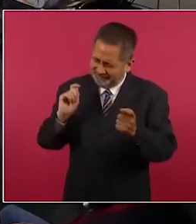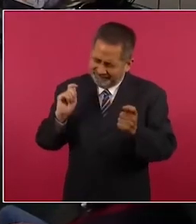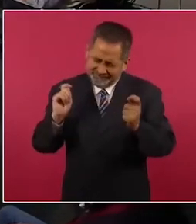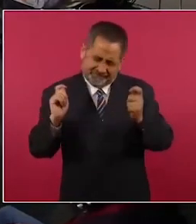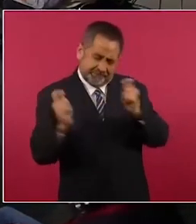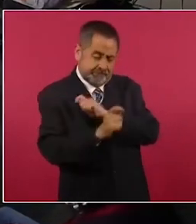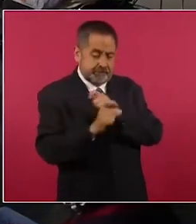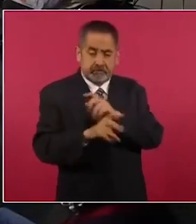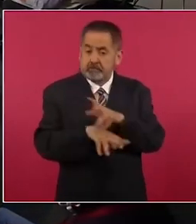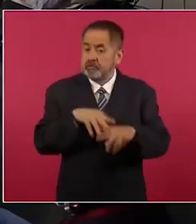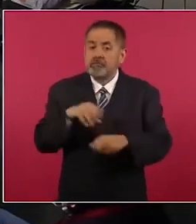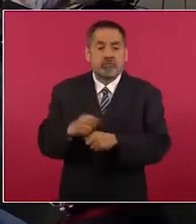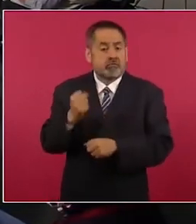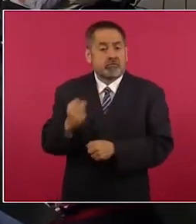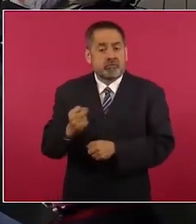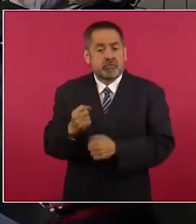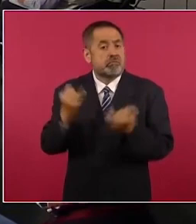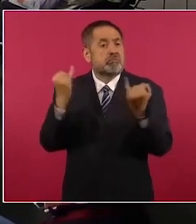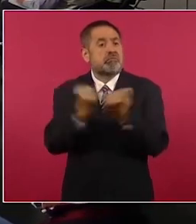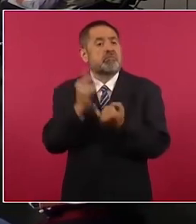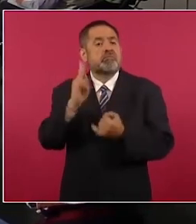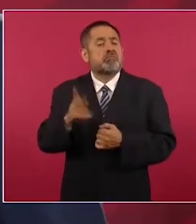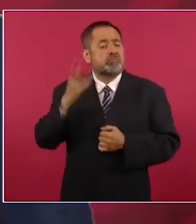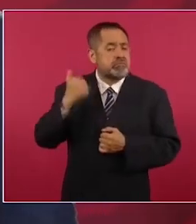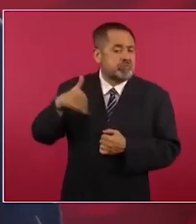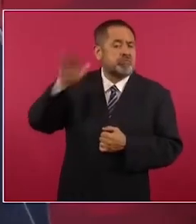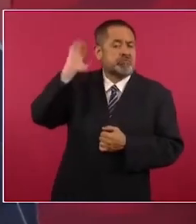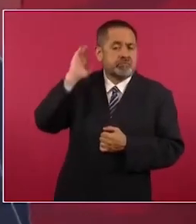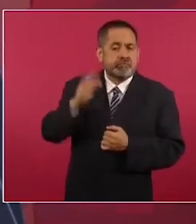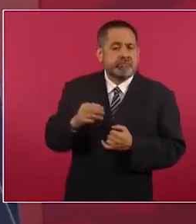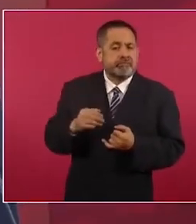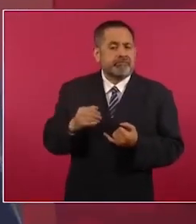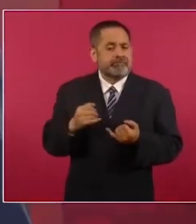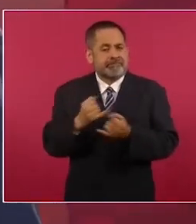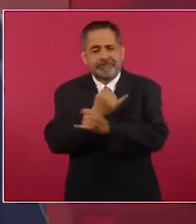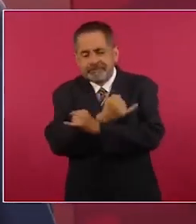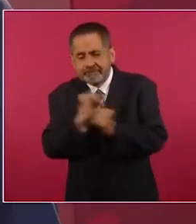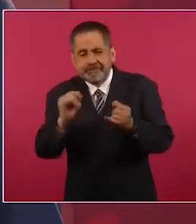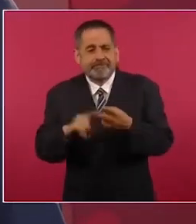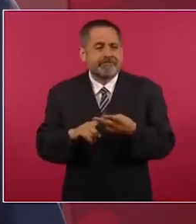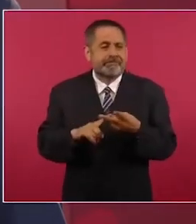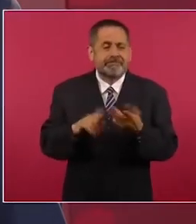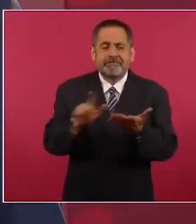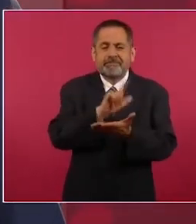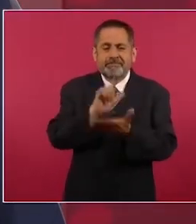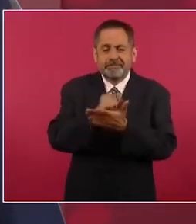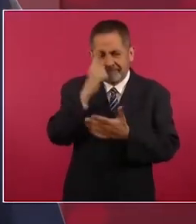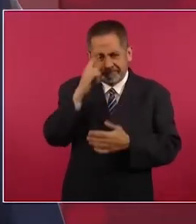que la independencia, que la reforma, que la revolución.